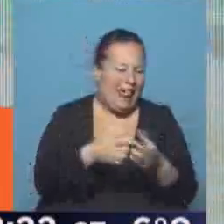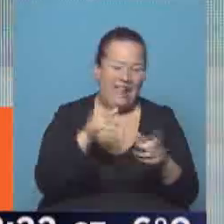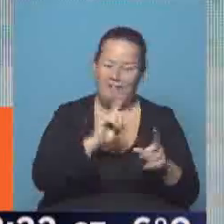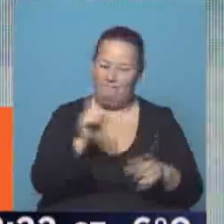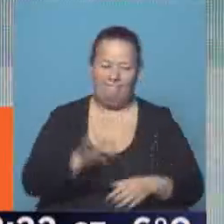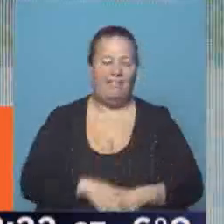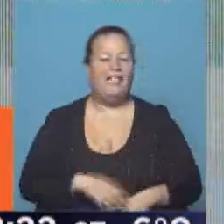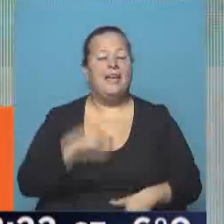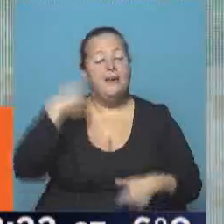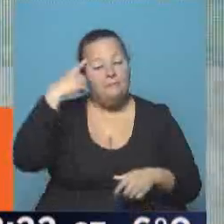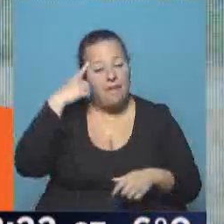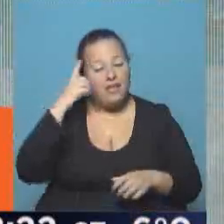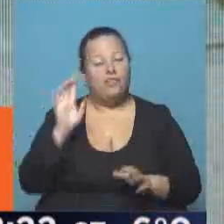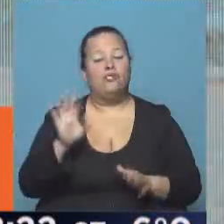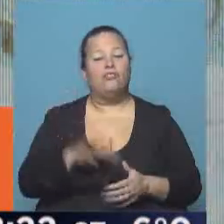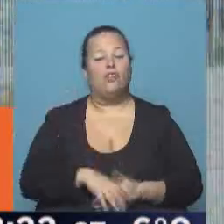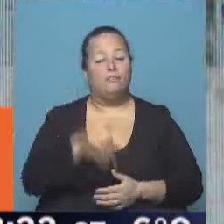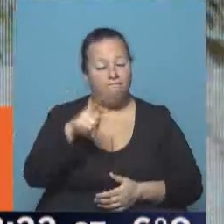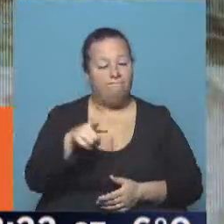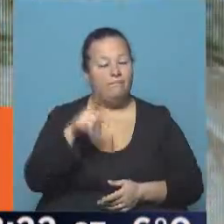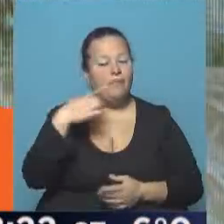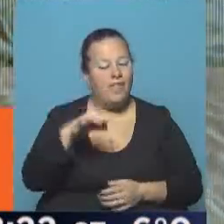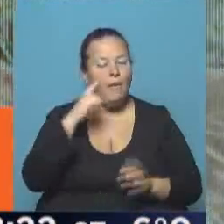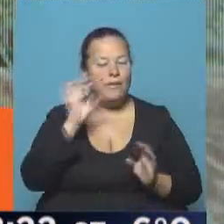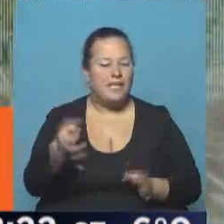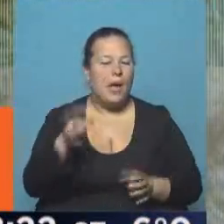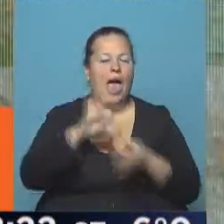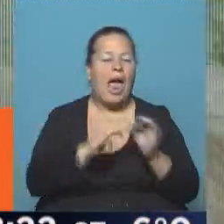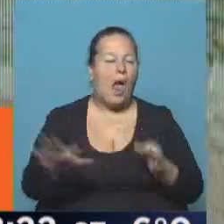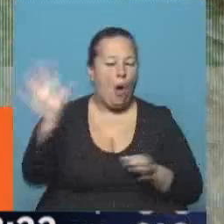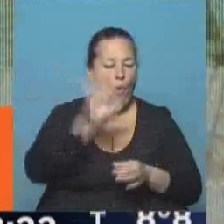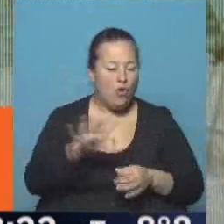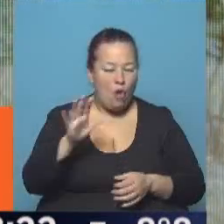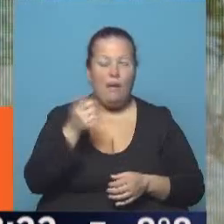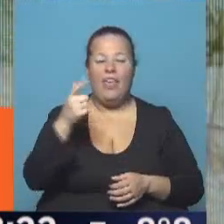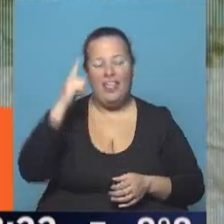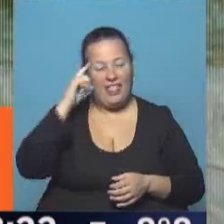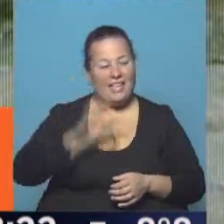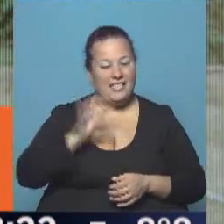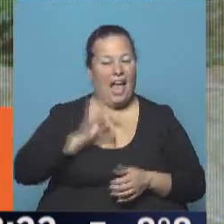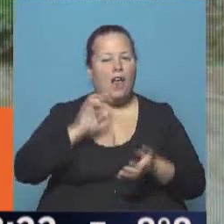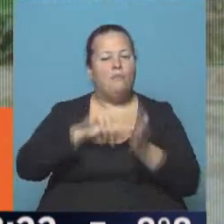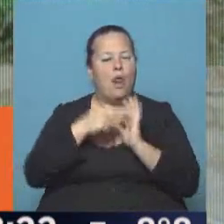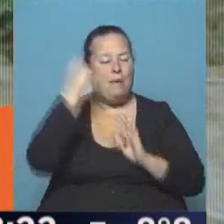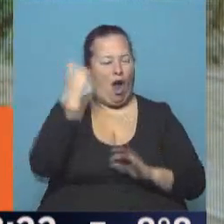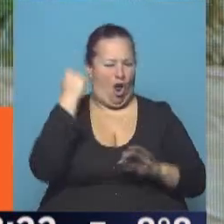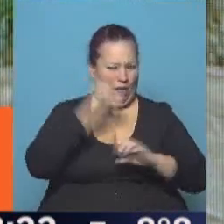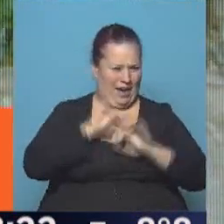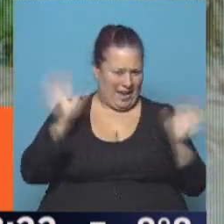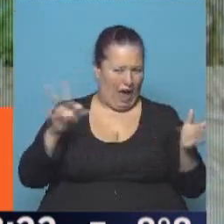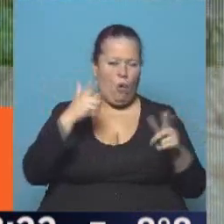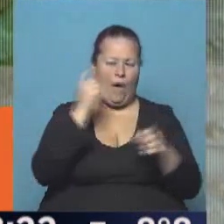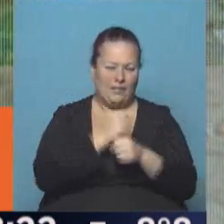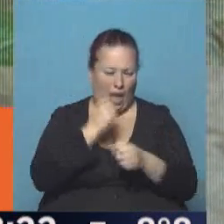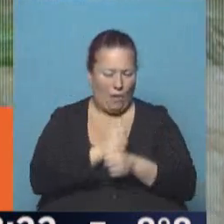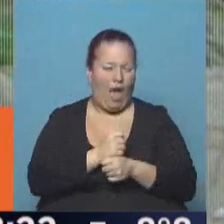tipo. Y creo que me parece que eso sucede. Hay que tener en cuenta que Europa hace casi 10 años que está en una crisis económica muy grande,